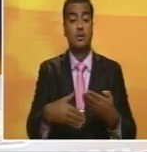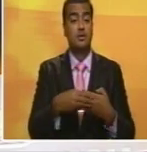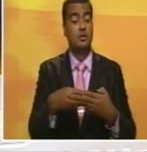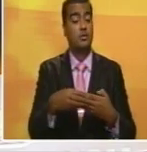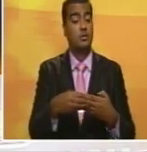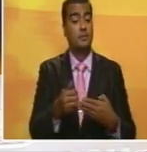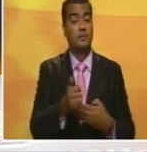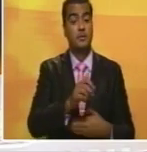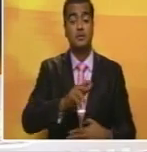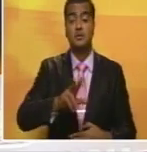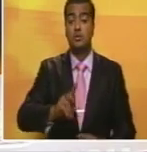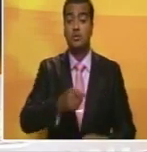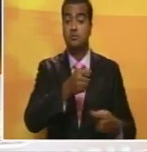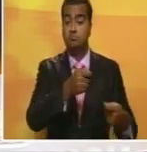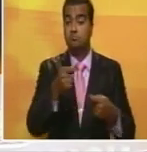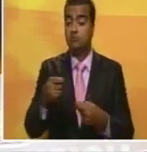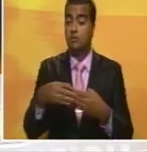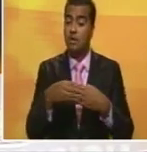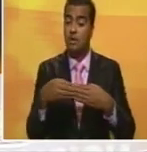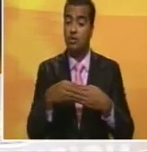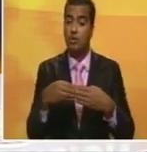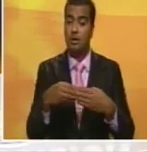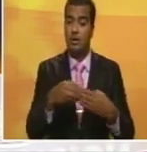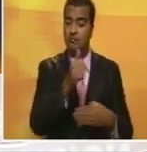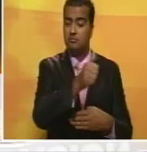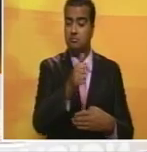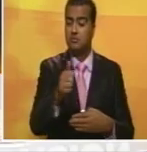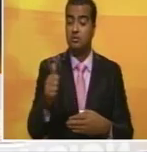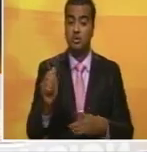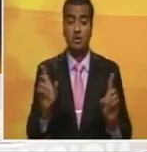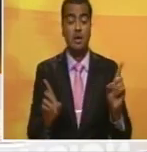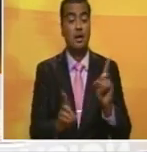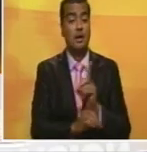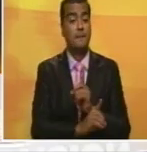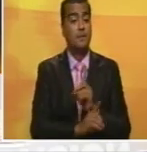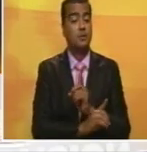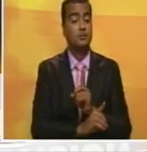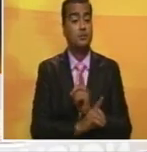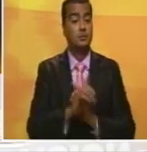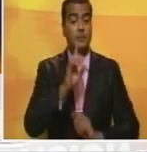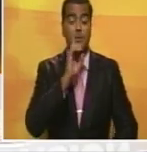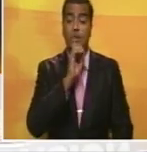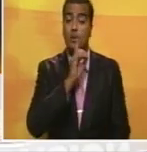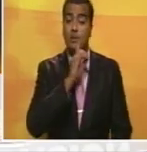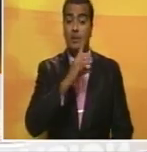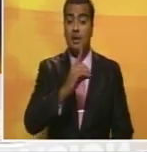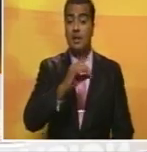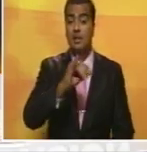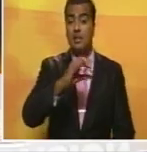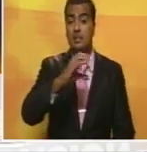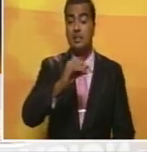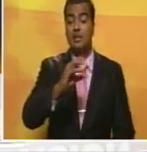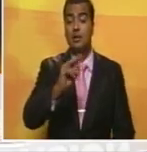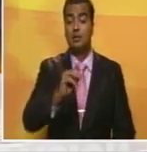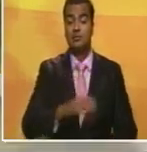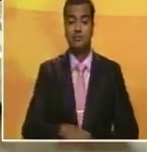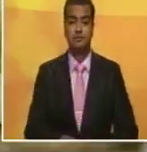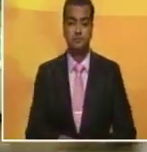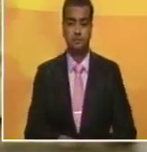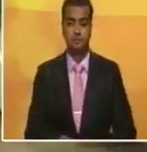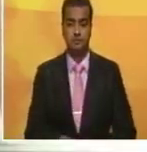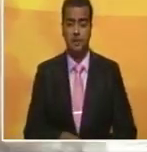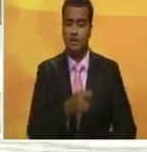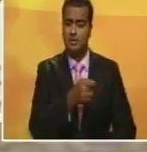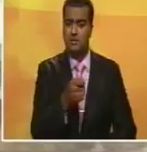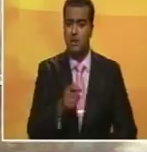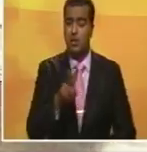en la 12ª subasta ordinaria del sistema de divisas de tipo de cambio complementario o flotante de mercado DICOM. El tipo de cambio resultante obtenido